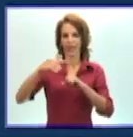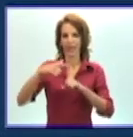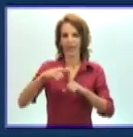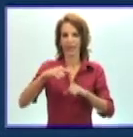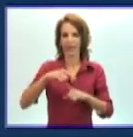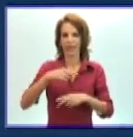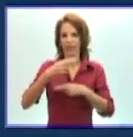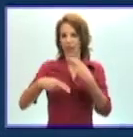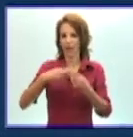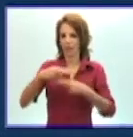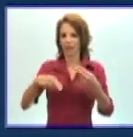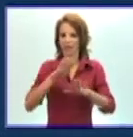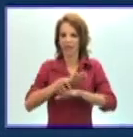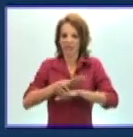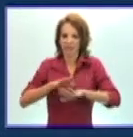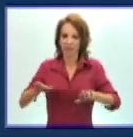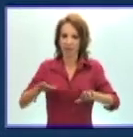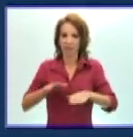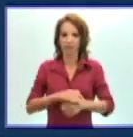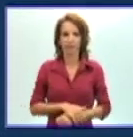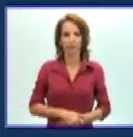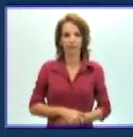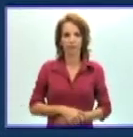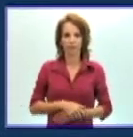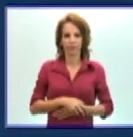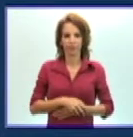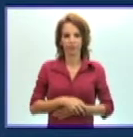realizar diferentes ajustes.